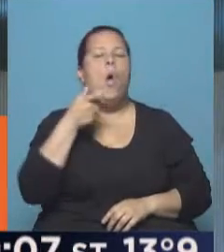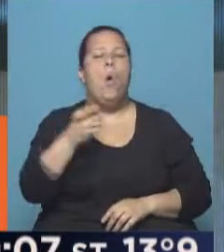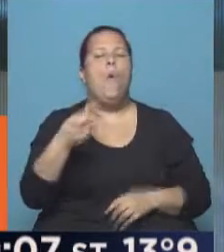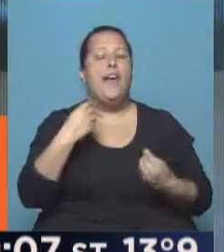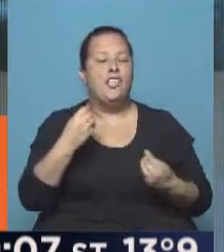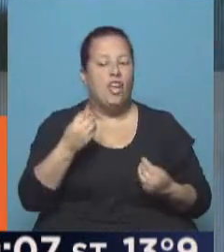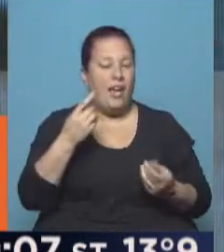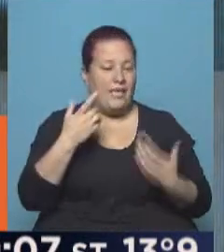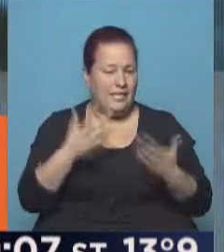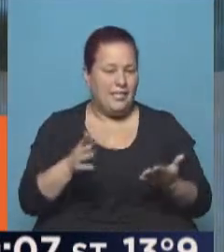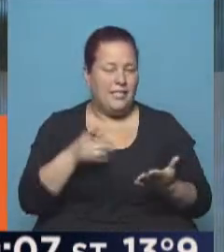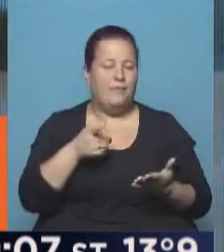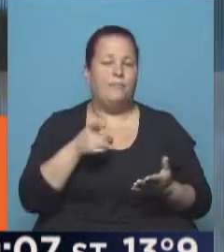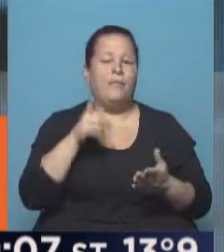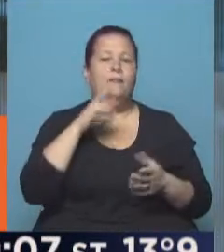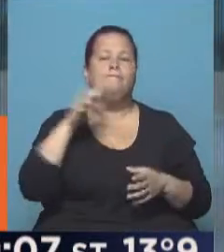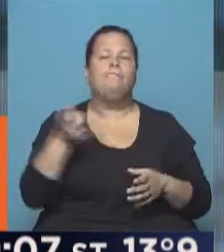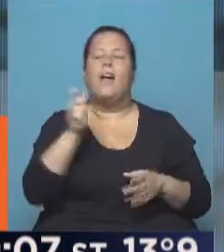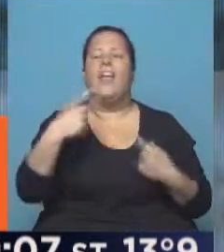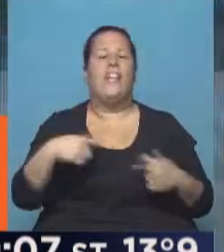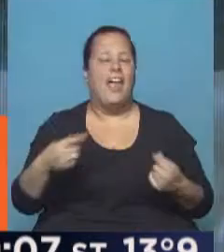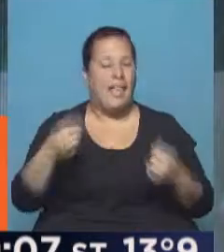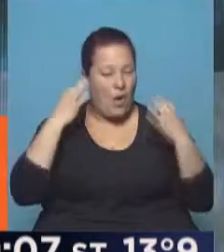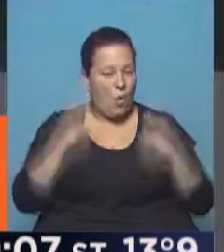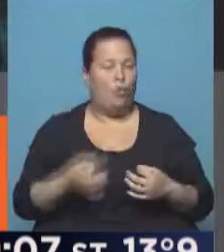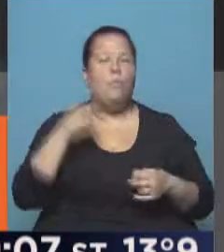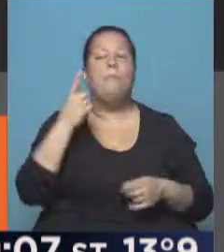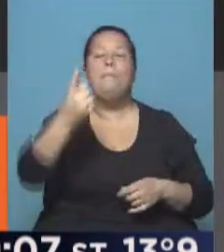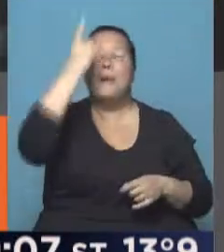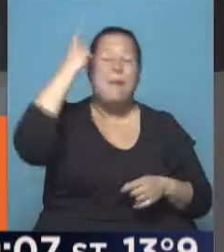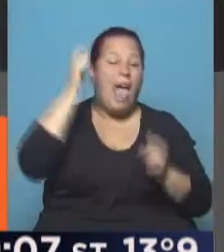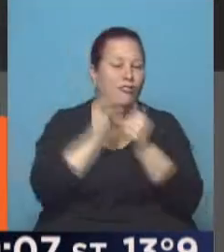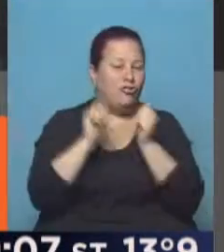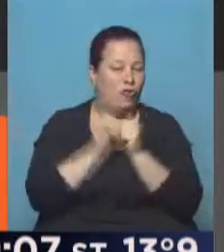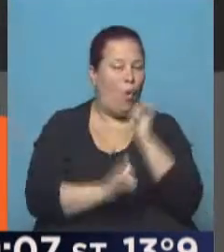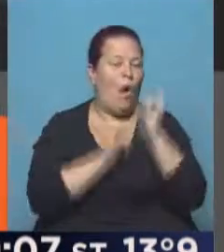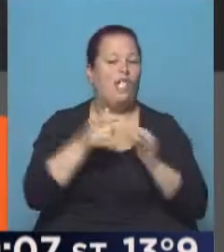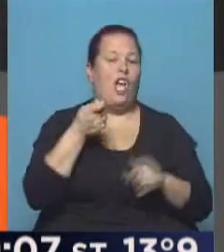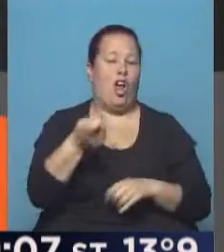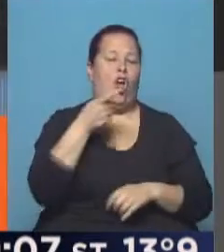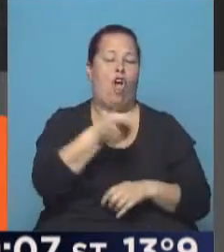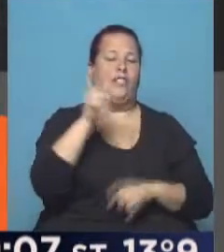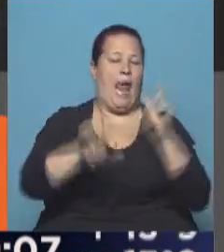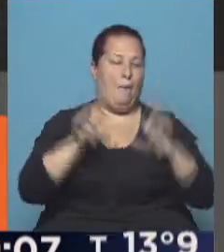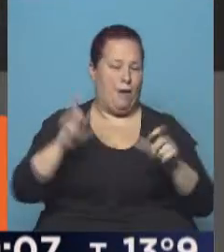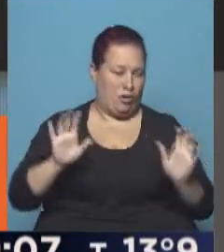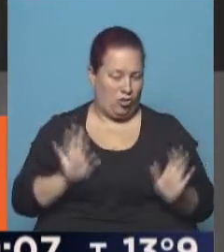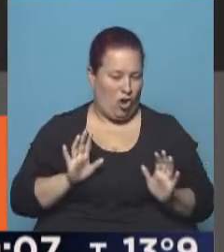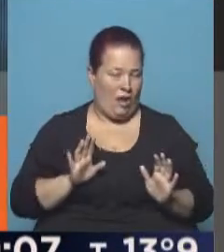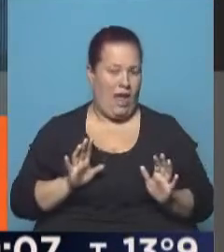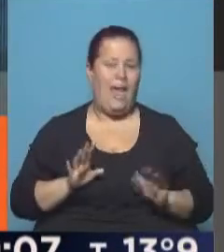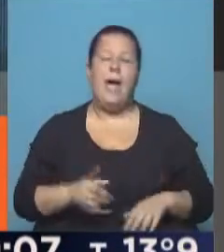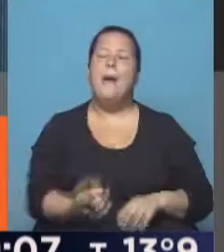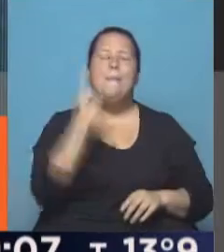se puso en tela de juicio justamente fue por primera vez en la historia se habló de delitos contra la humanidad. Es